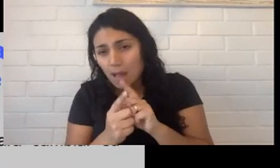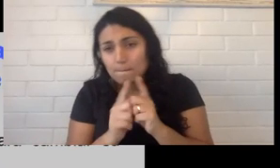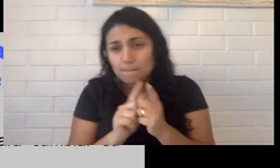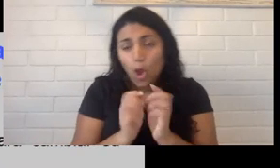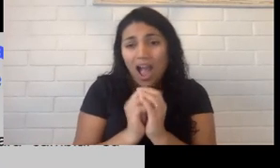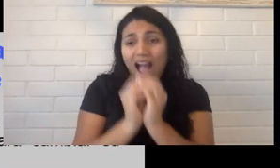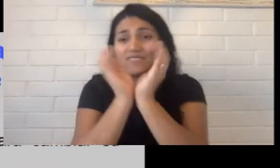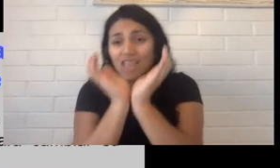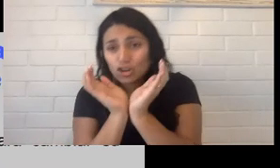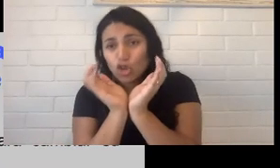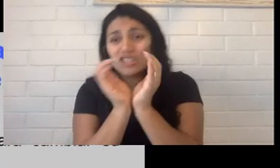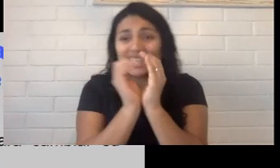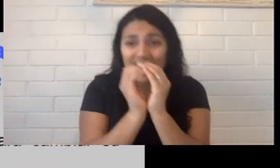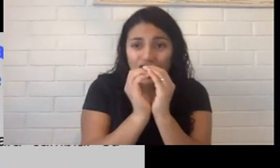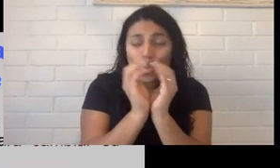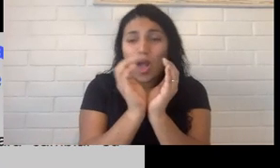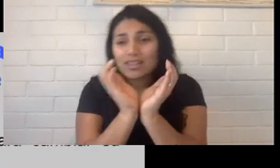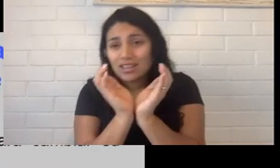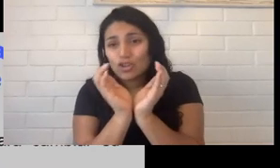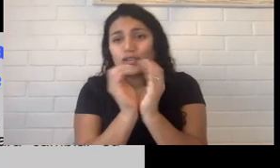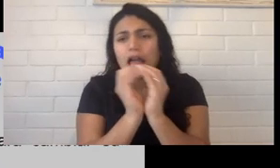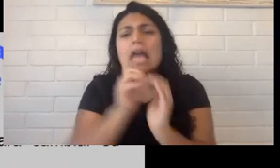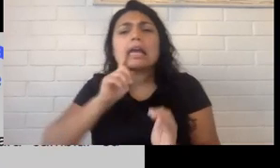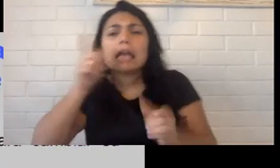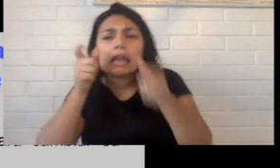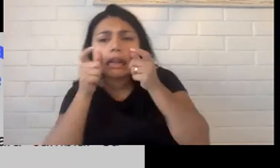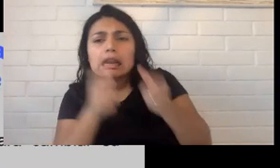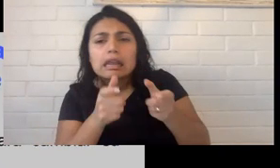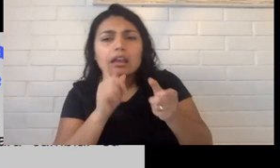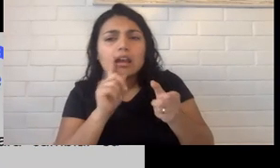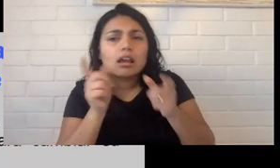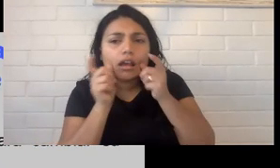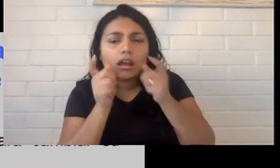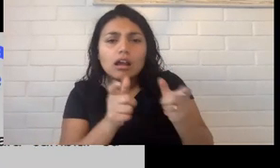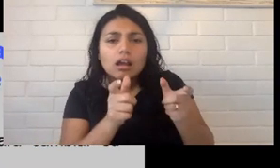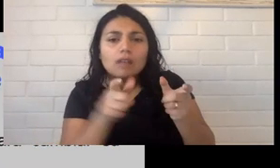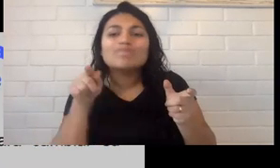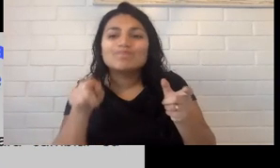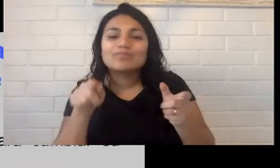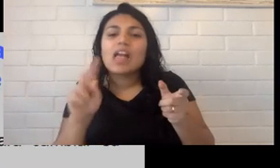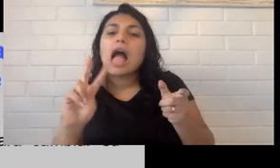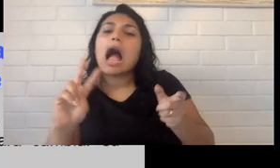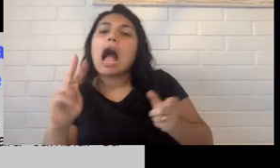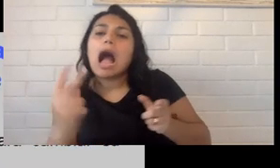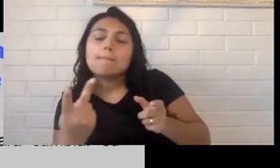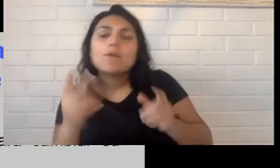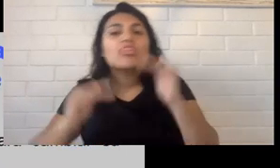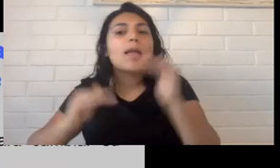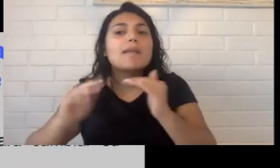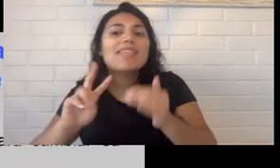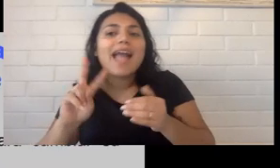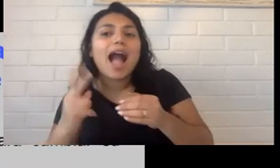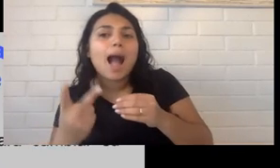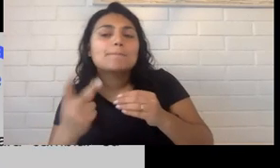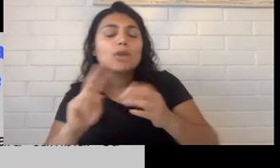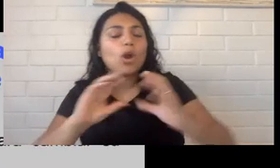estado abierto a estado cerrado va a ser regulada muchas veces por algunos cambios que se producen a nivel de canales